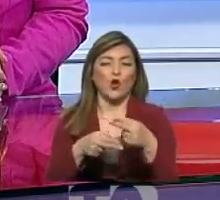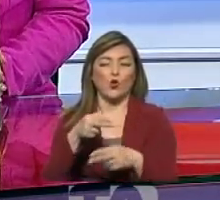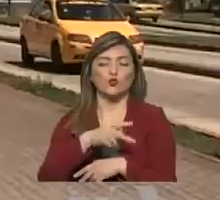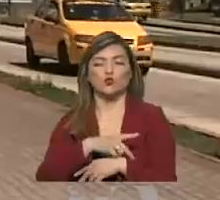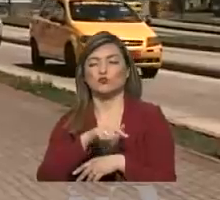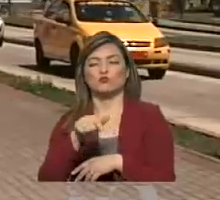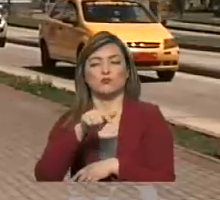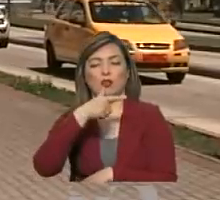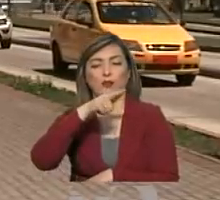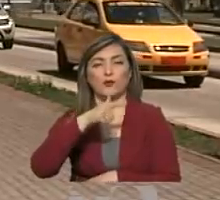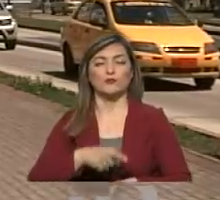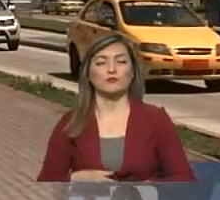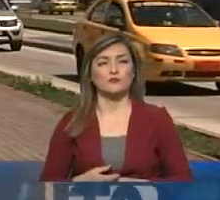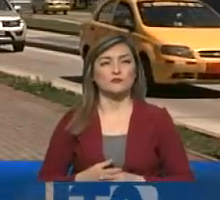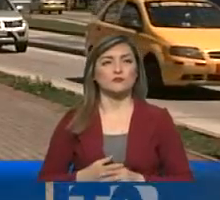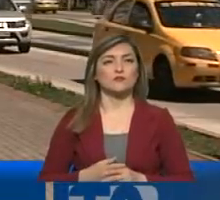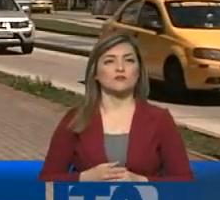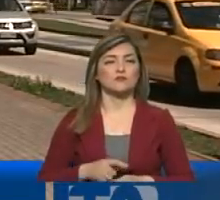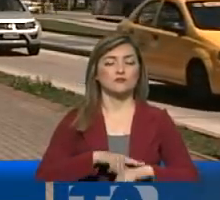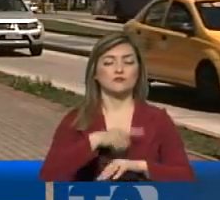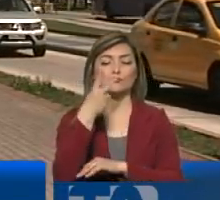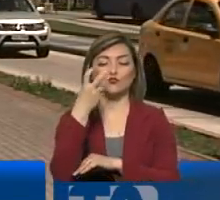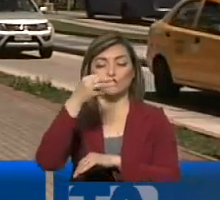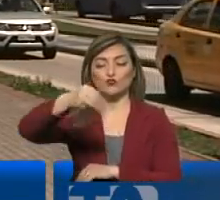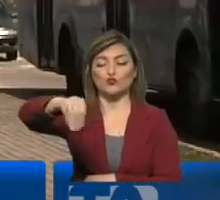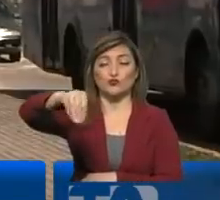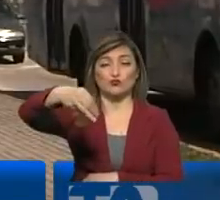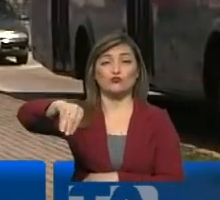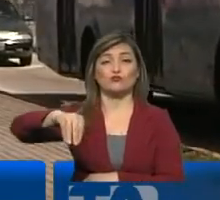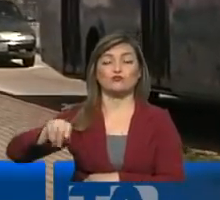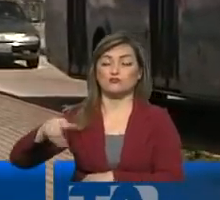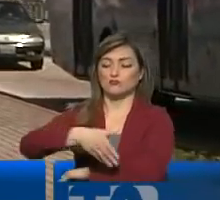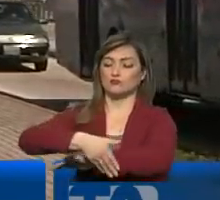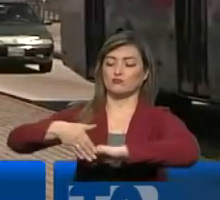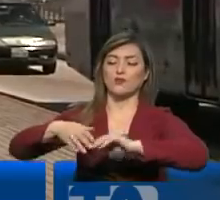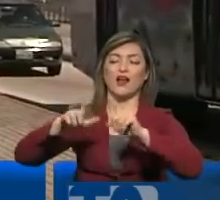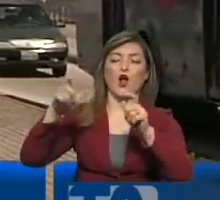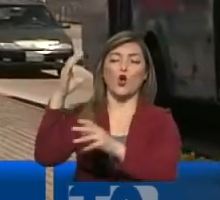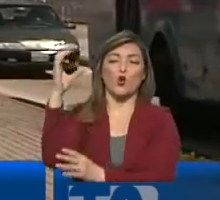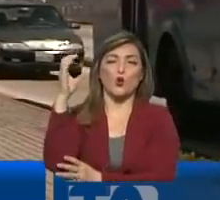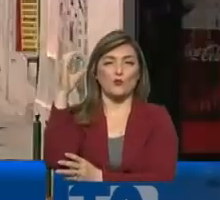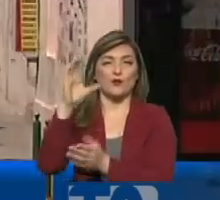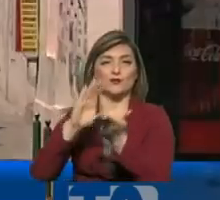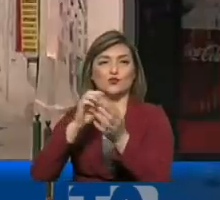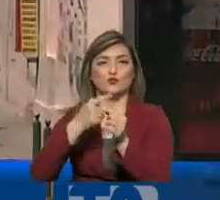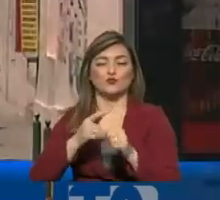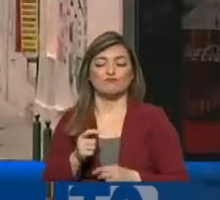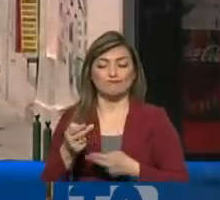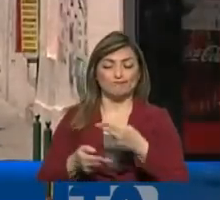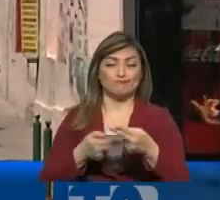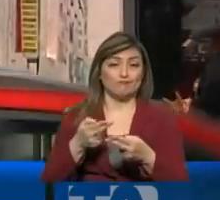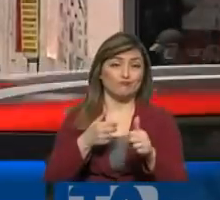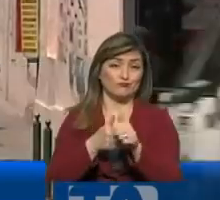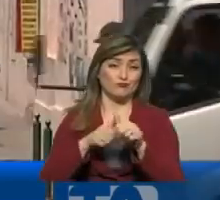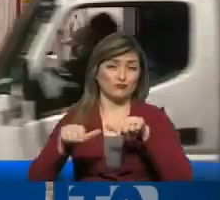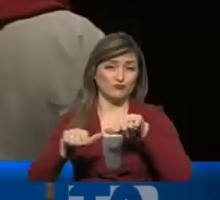libadores. Era mediodía de este miércoles y así lucía la calle Gran Colombia en el centro de Quito. Los negocios ubicados